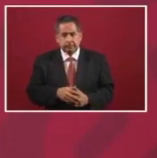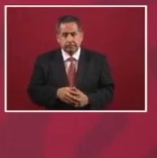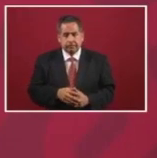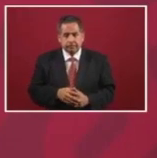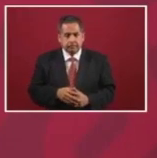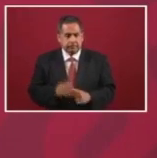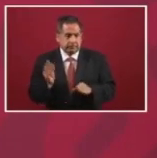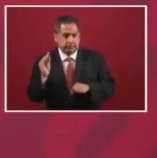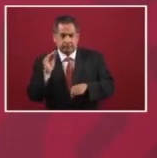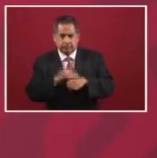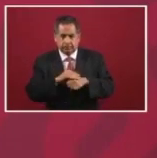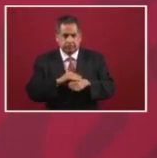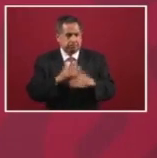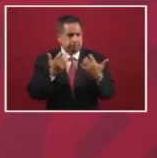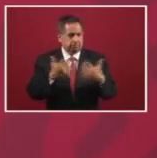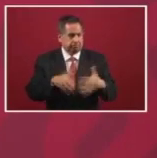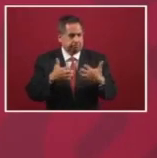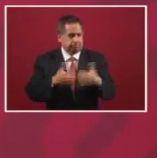plantas